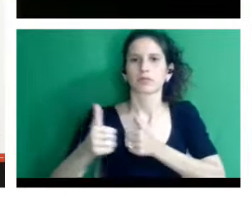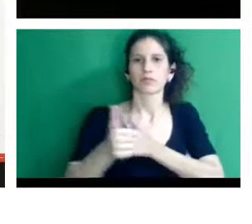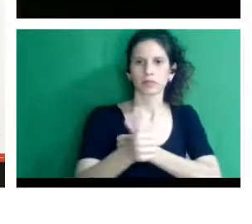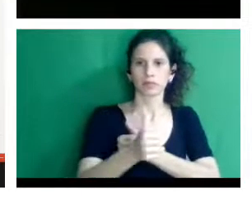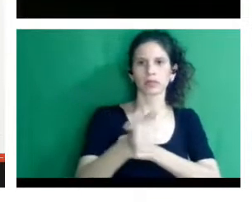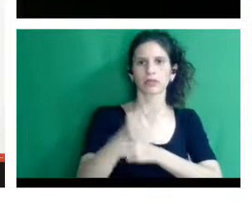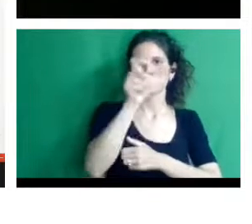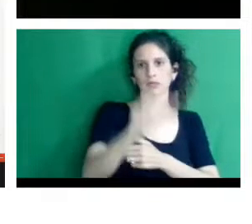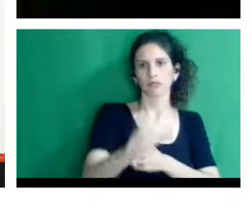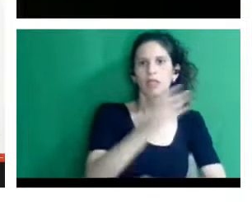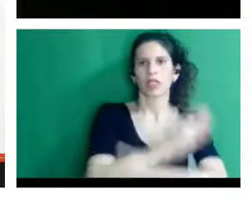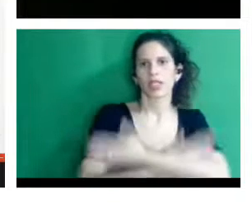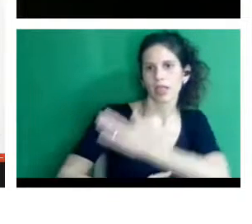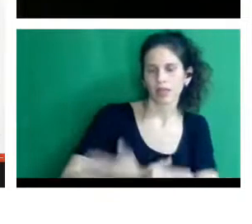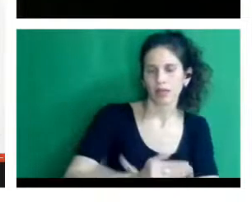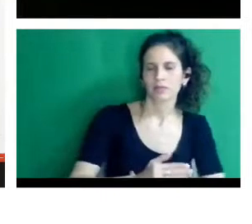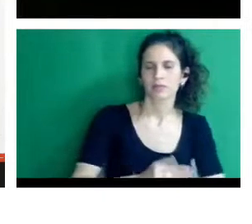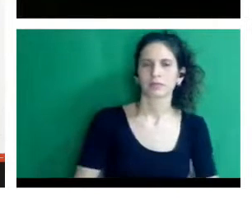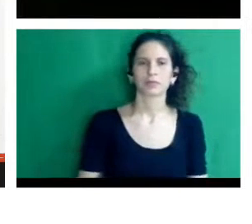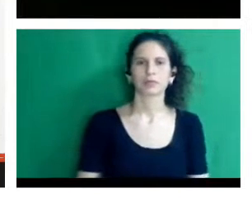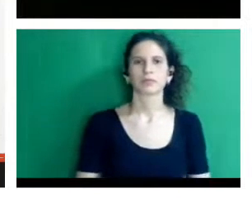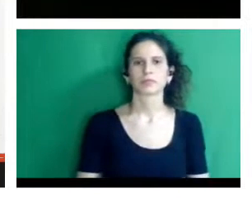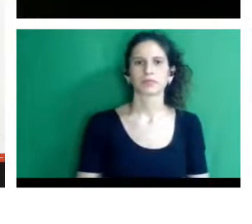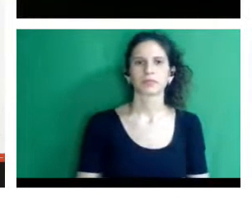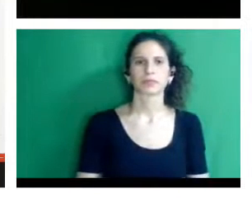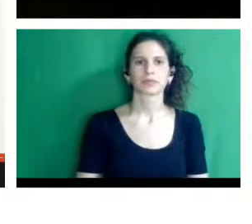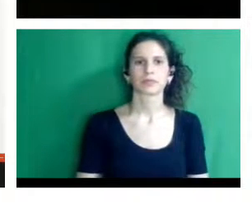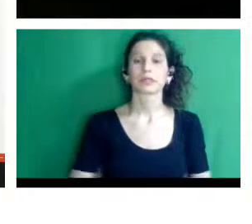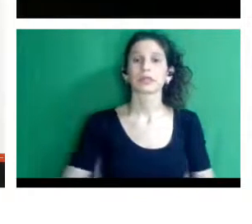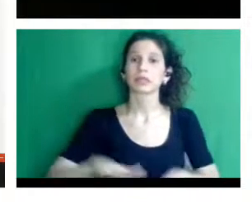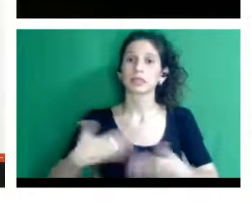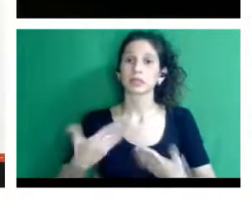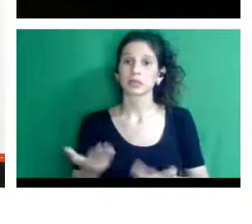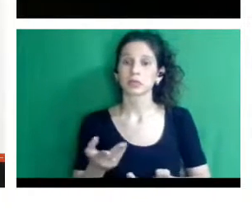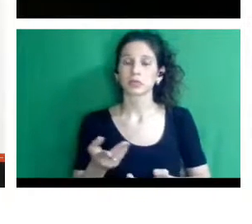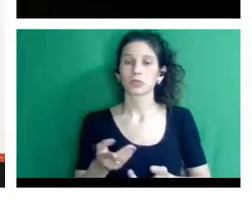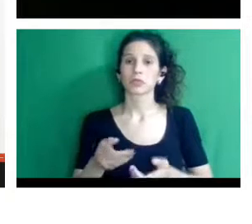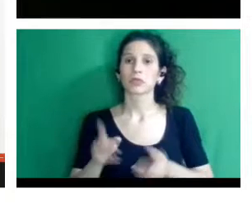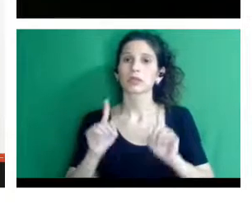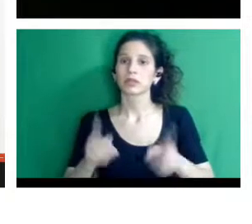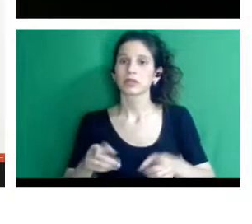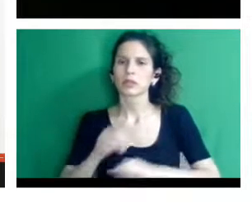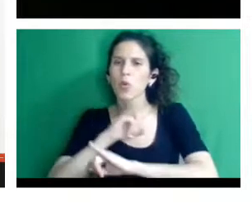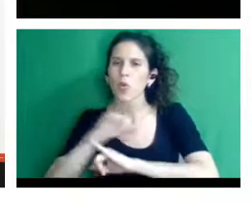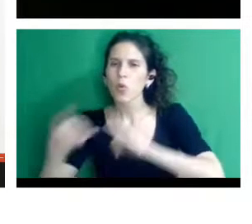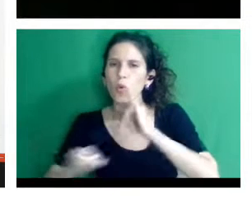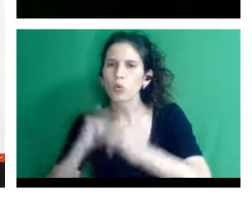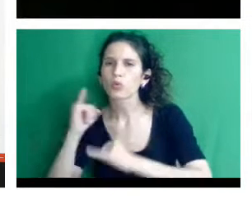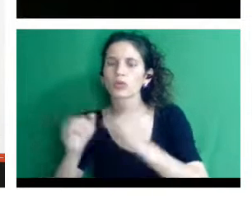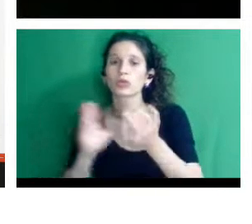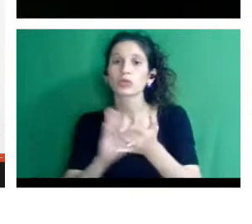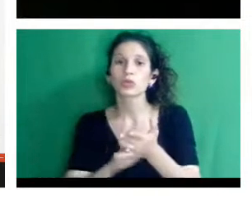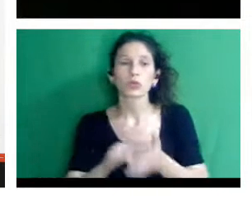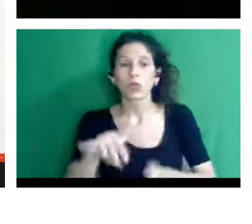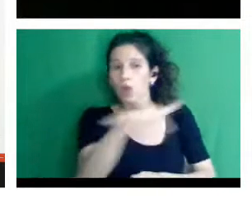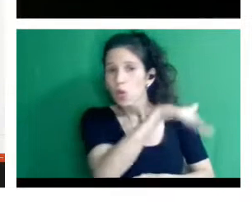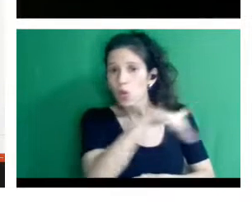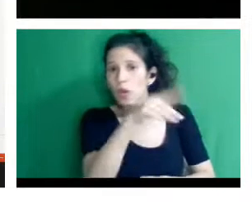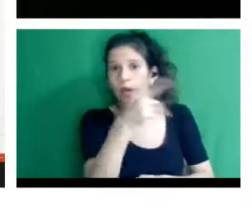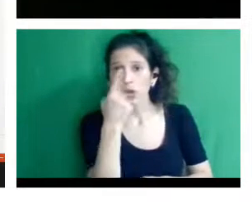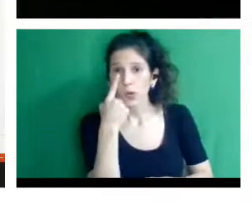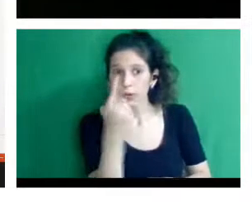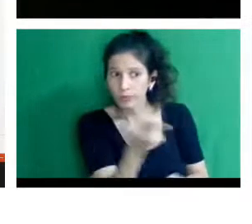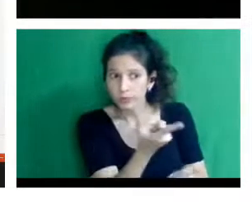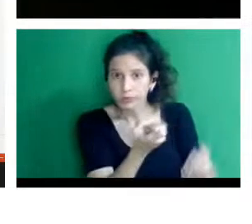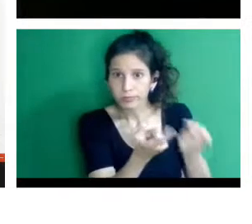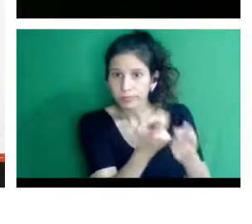de socialización se socializaron los resultados del diagnóstico y evaluación del estado de los escenarios deportivos. Se realiza un censo de